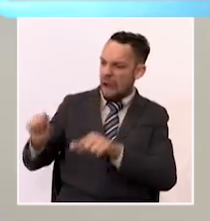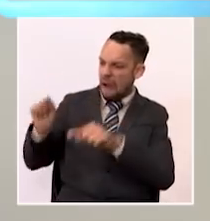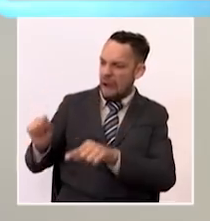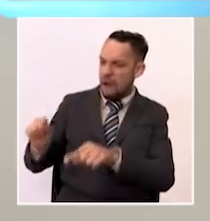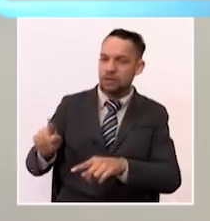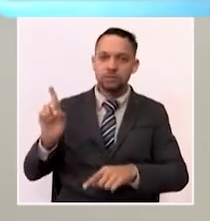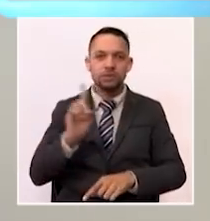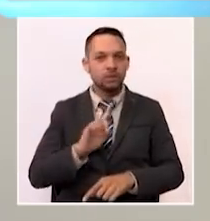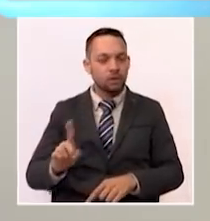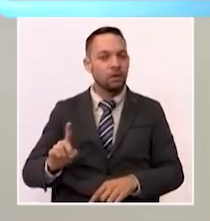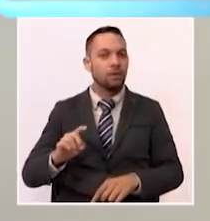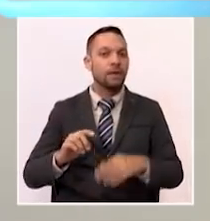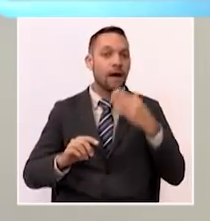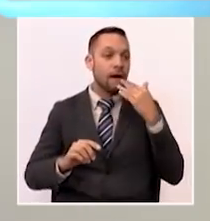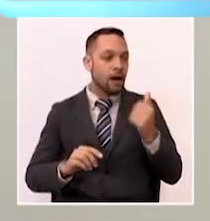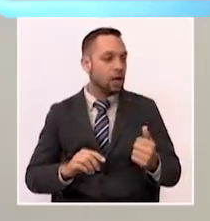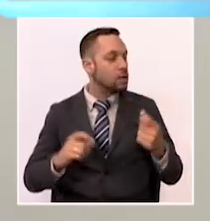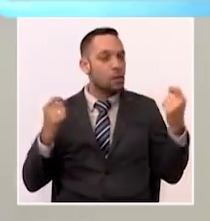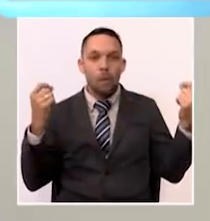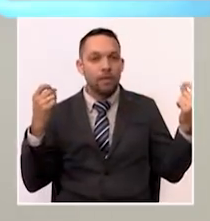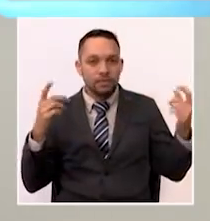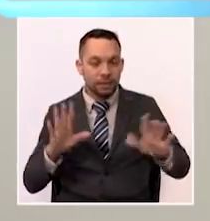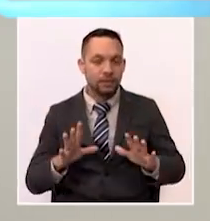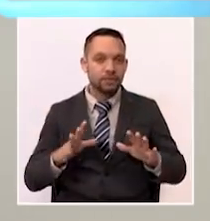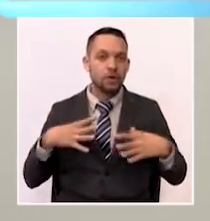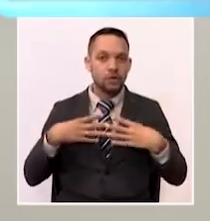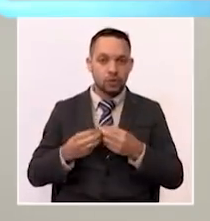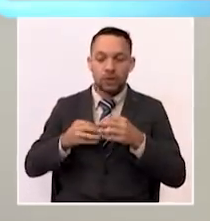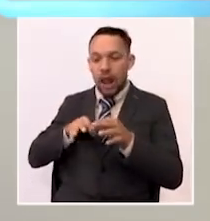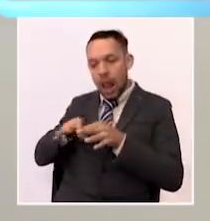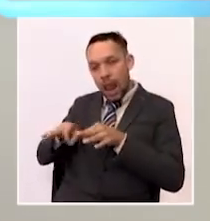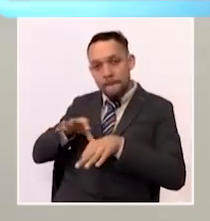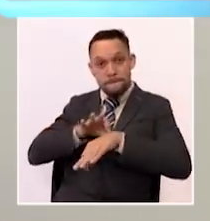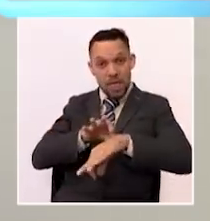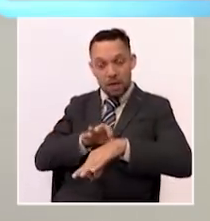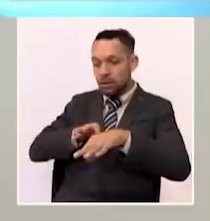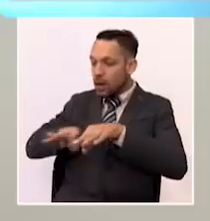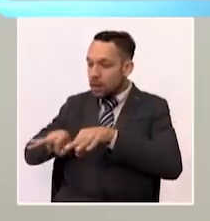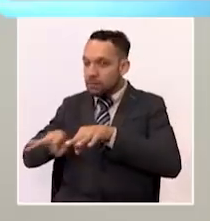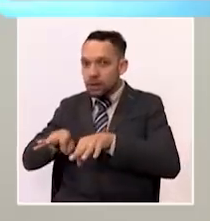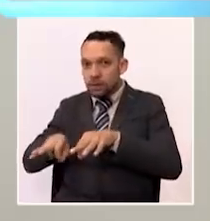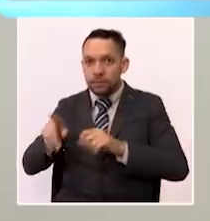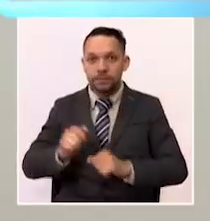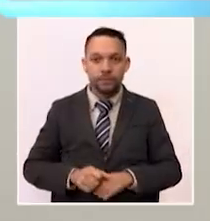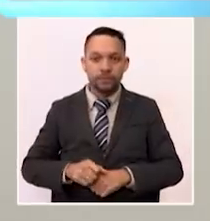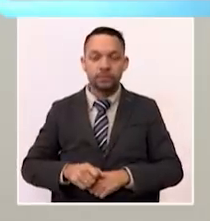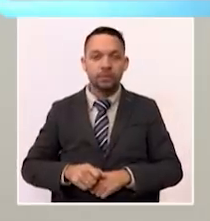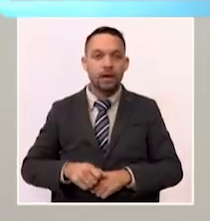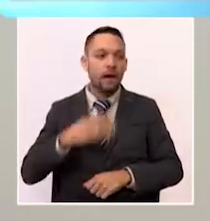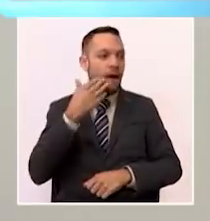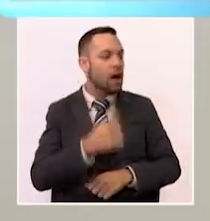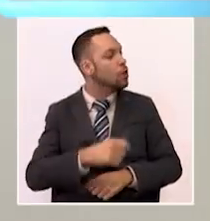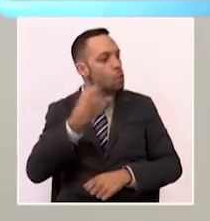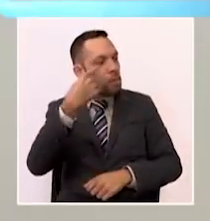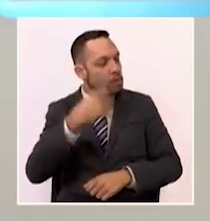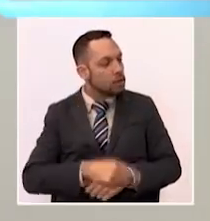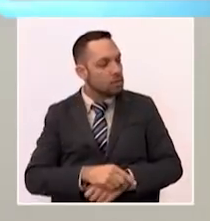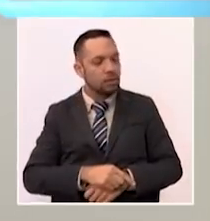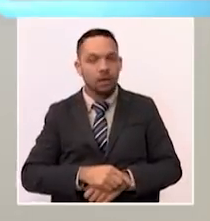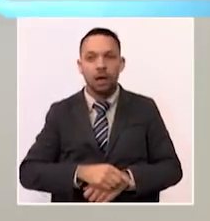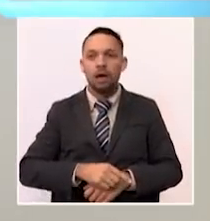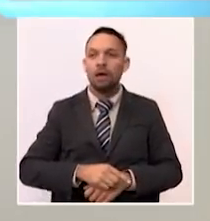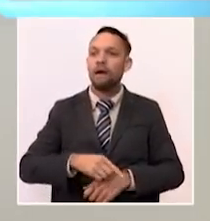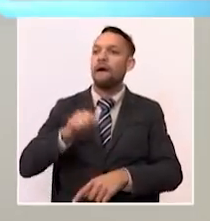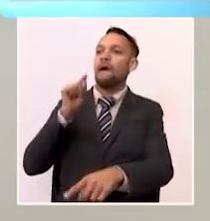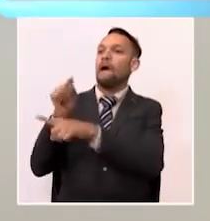porque no siempre la mujer entiende lo que uno le está explicando, sino lo que quiere entender, y va y le hace el reclamo a su esposo, claro, o el esposo a su mujer,